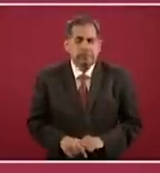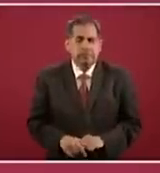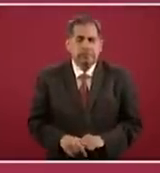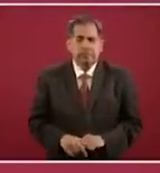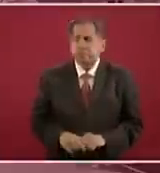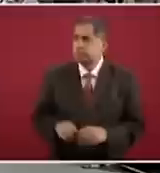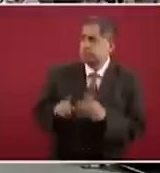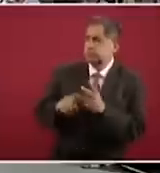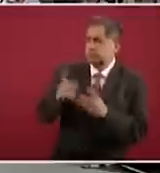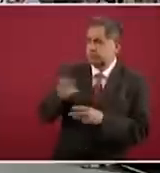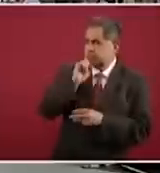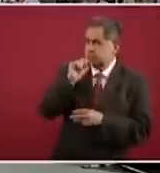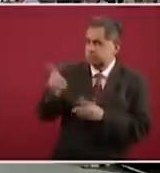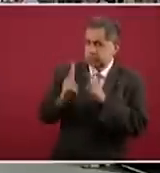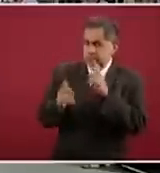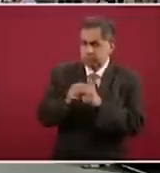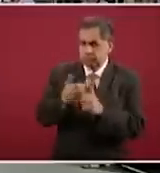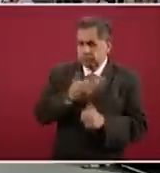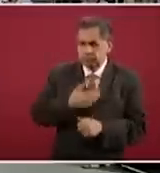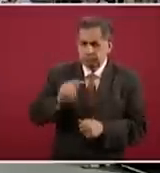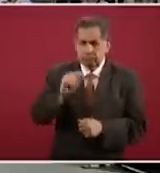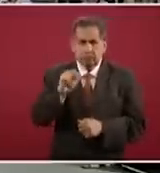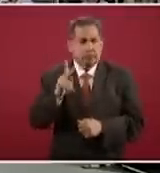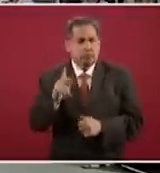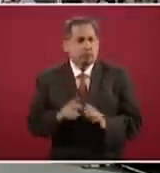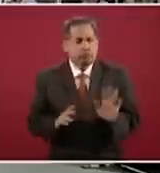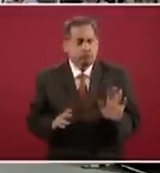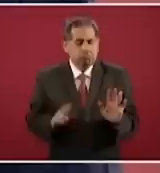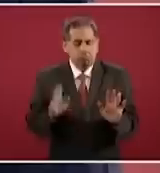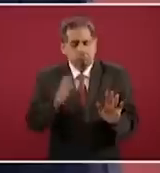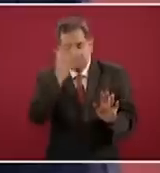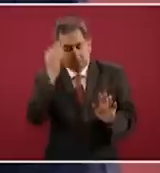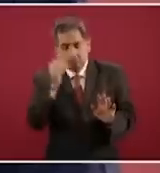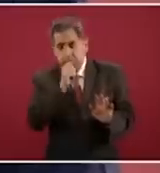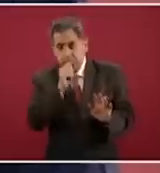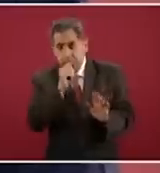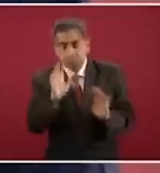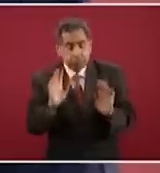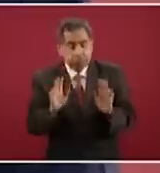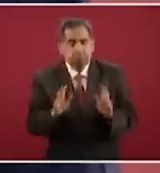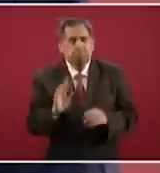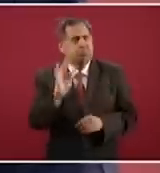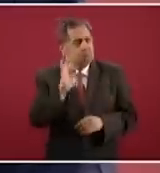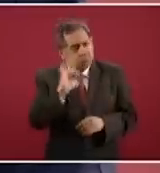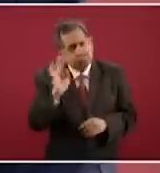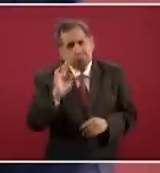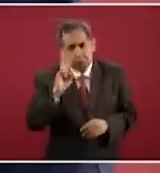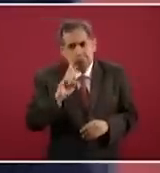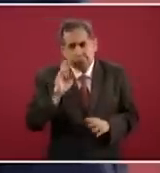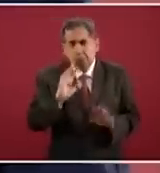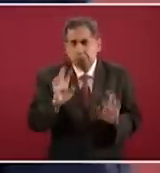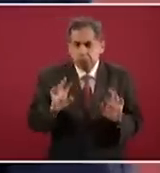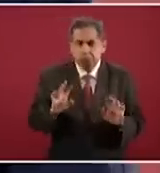¿También va a hablar con el presidente Trump? No sé, es posible.